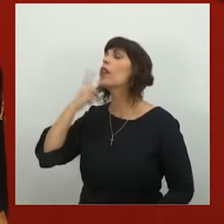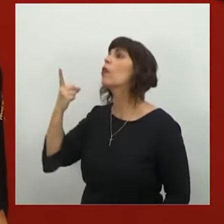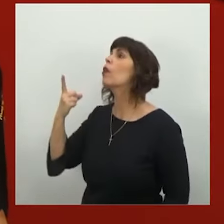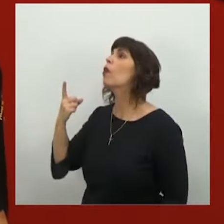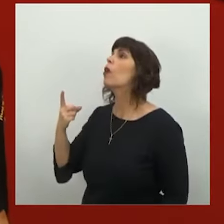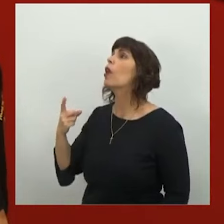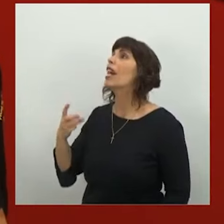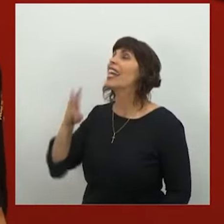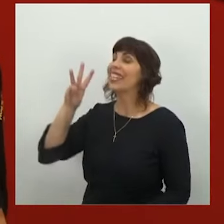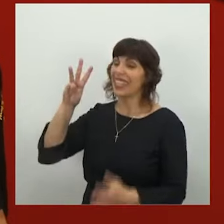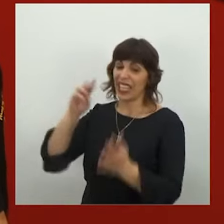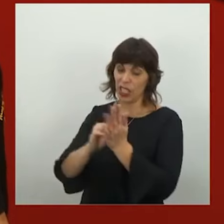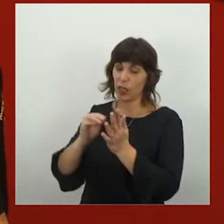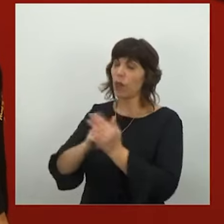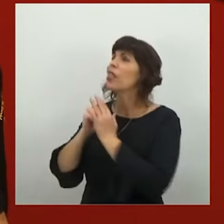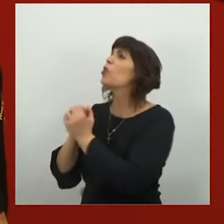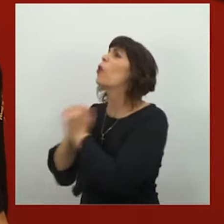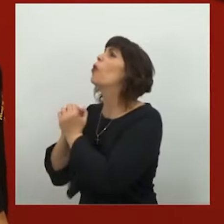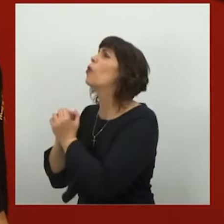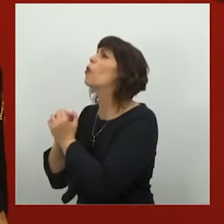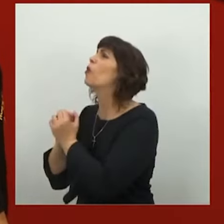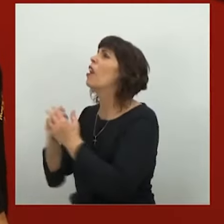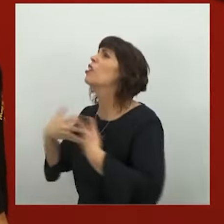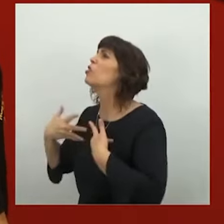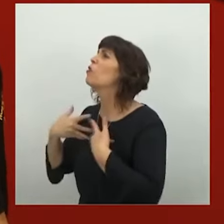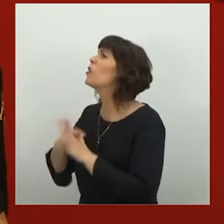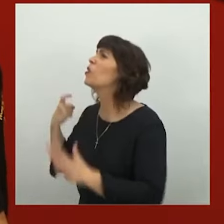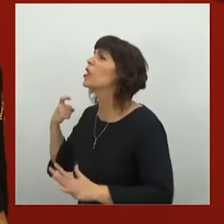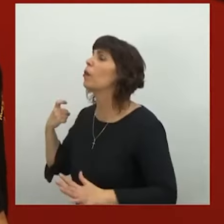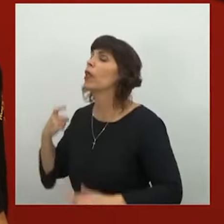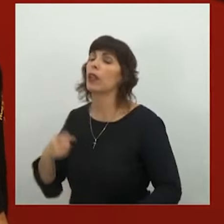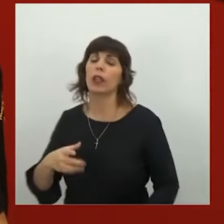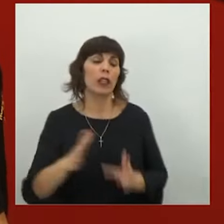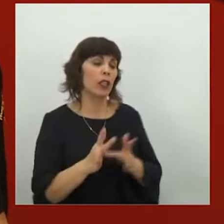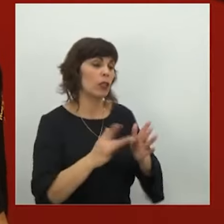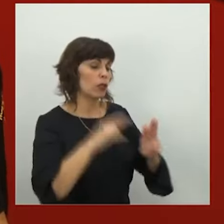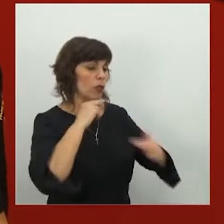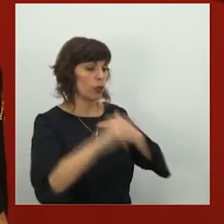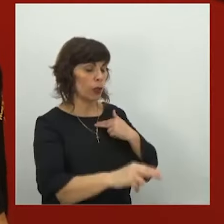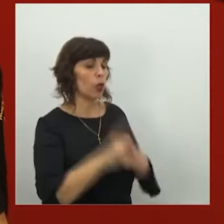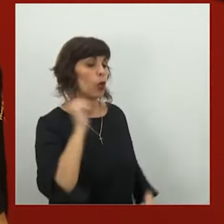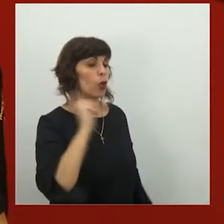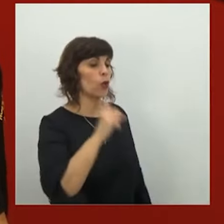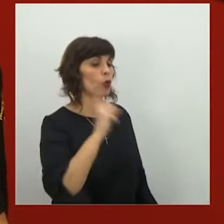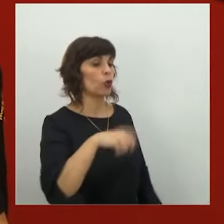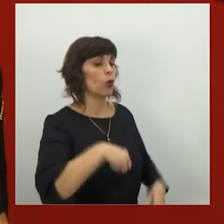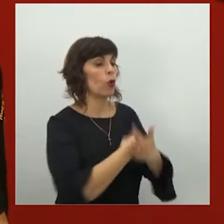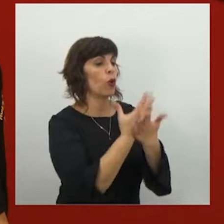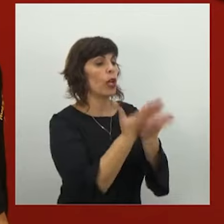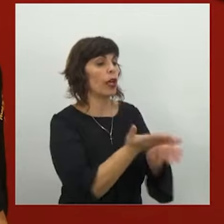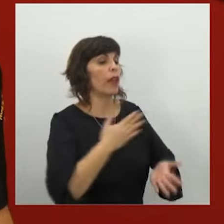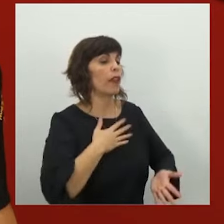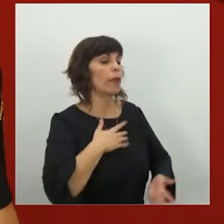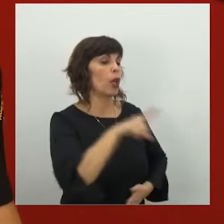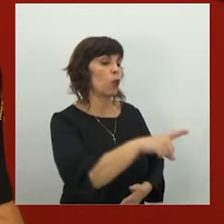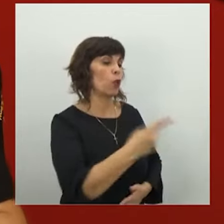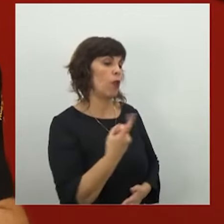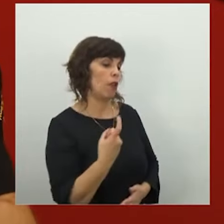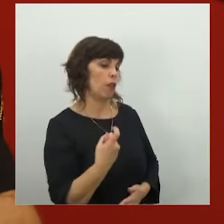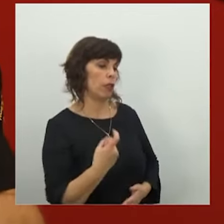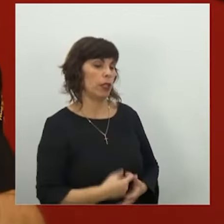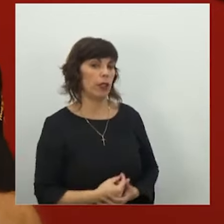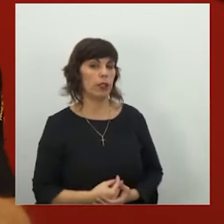3 veces, y 3 veces el Señor le dijo: mi gracia es todo lo que necesitas. Y querido